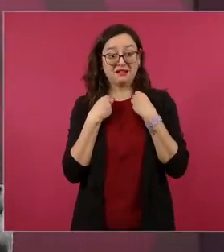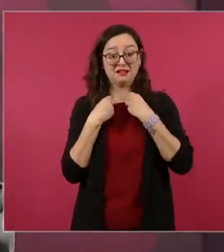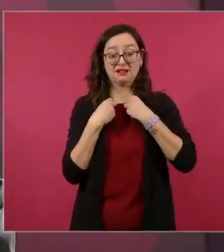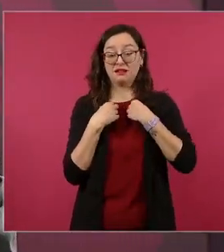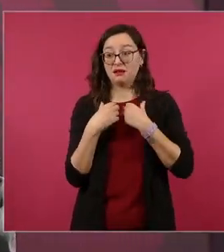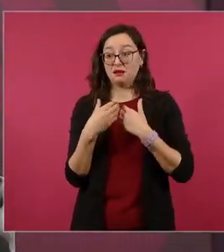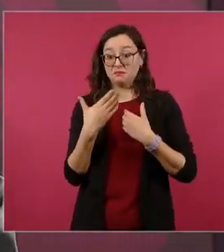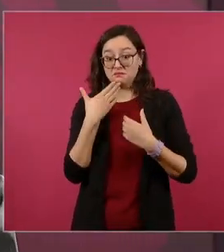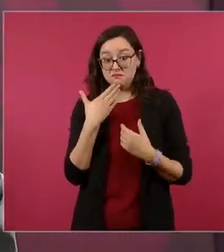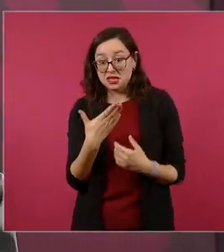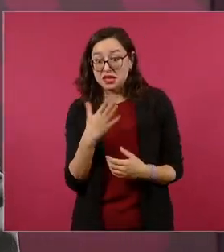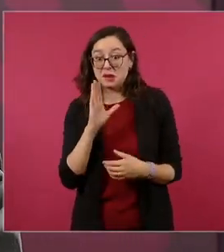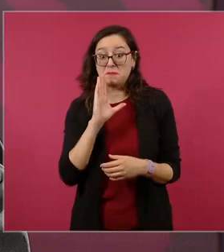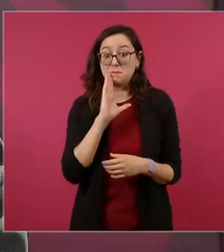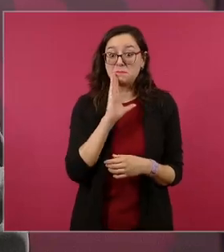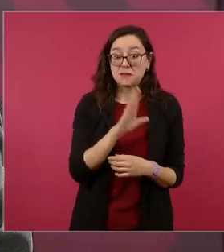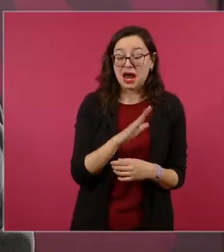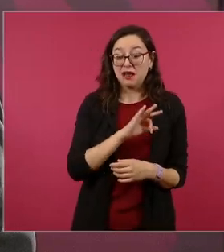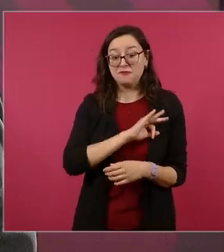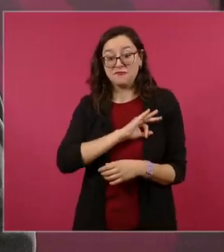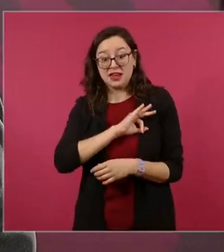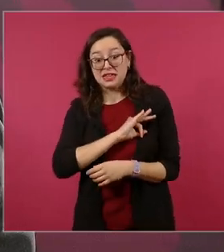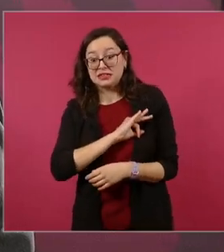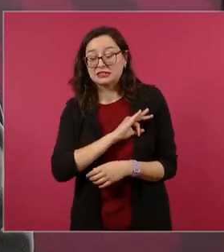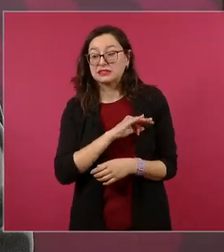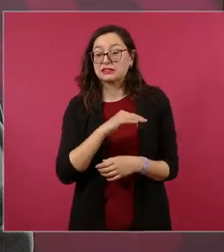el bienestar, la felicidad del pueblo.